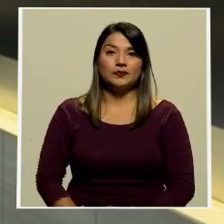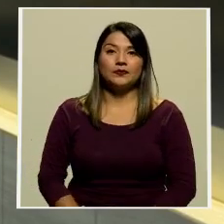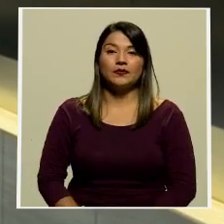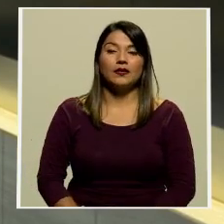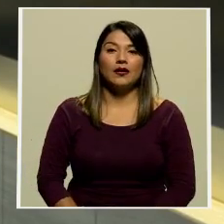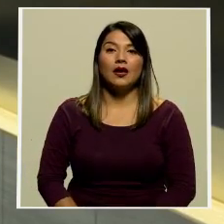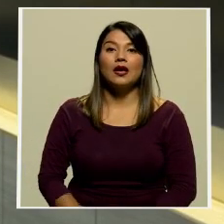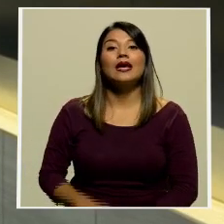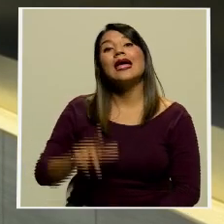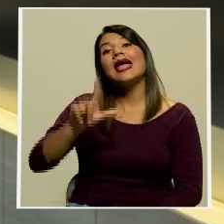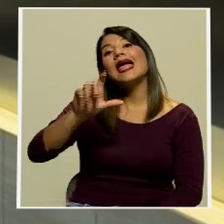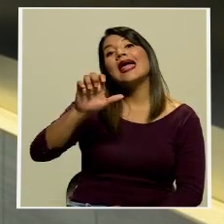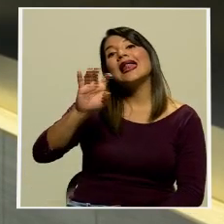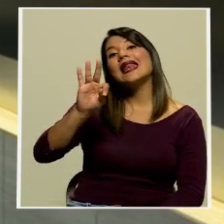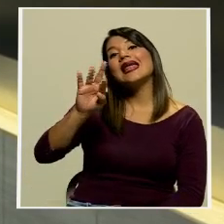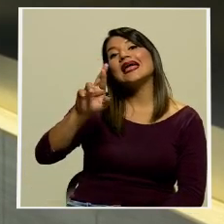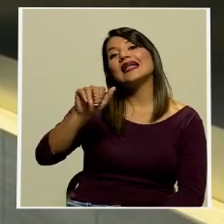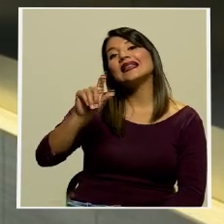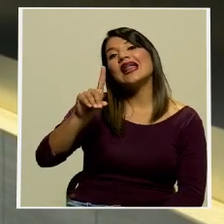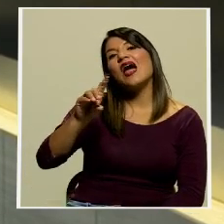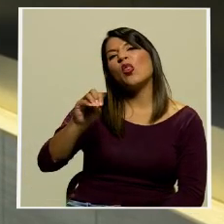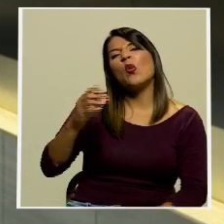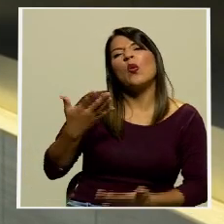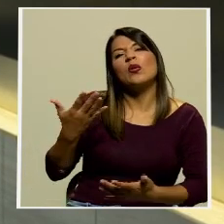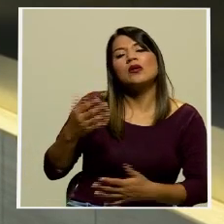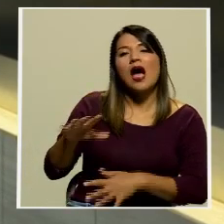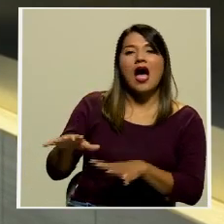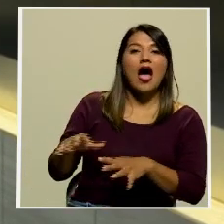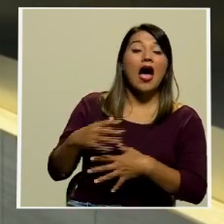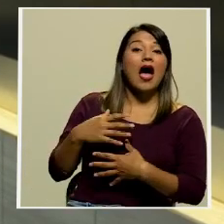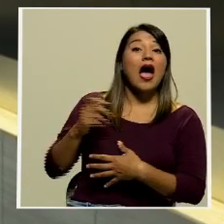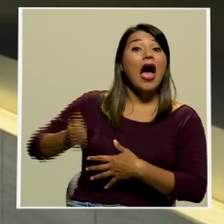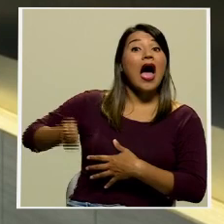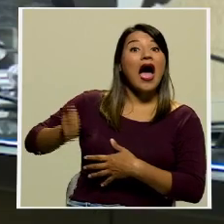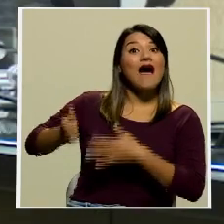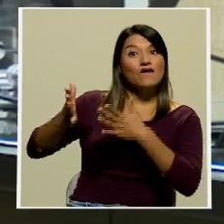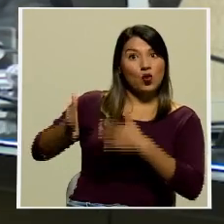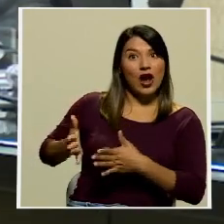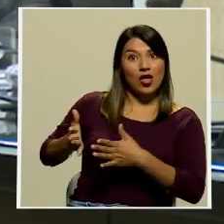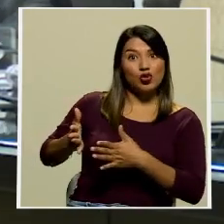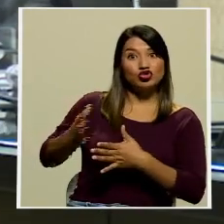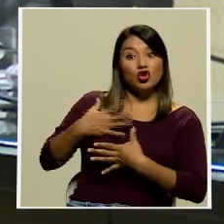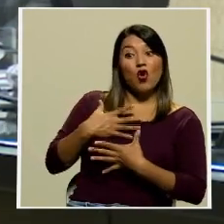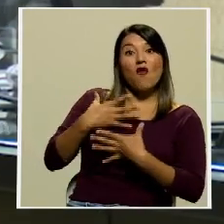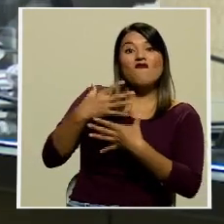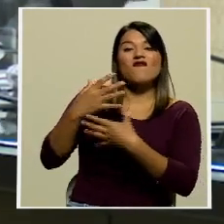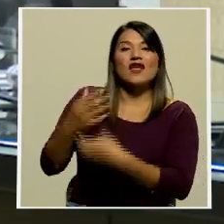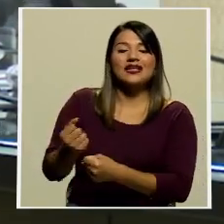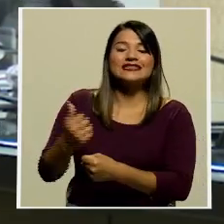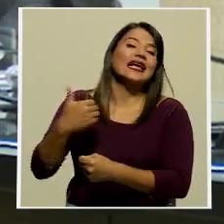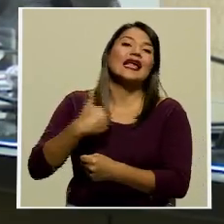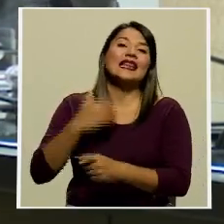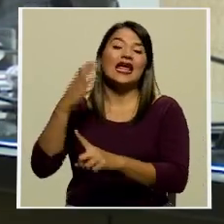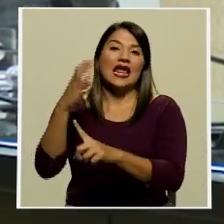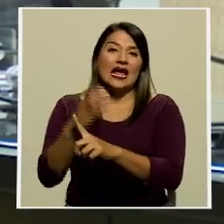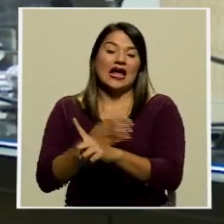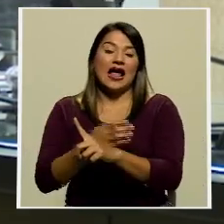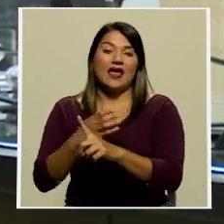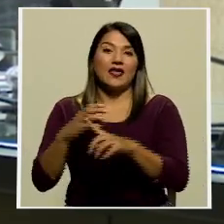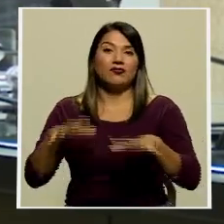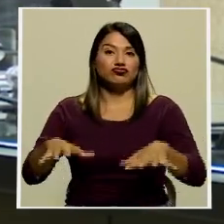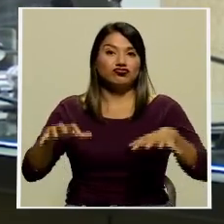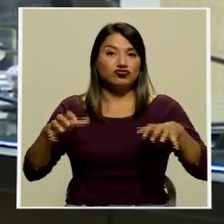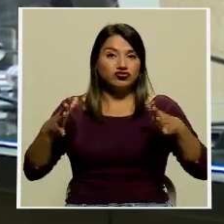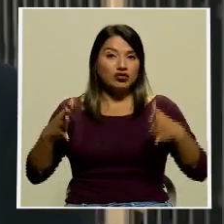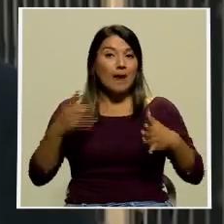Los letrados son abogados de confianza que trabajan con cada uno de los magistrados en el análisis y redacciones de las resoluciones de